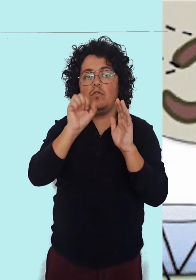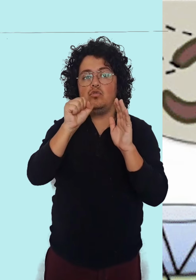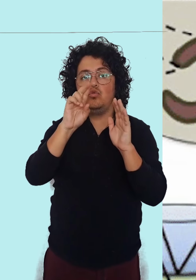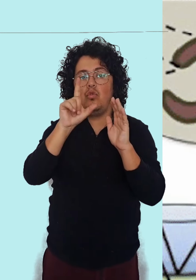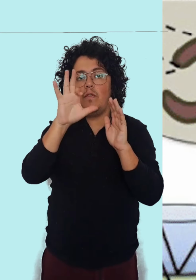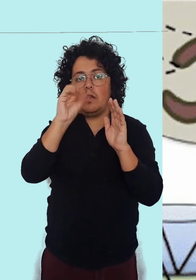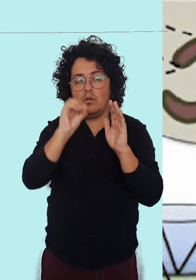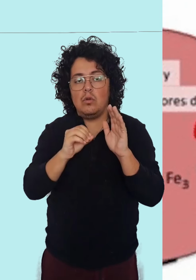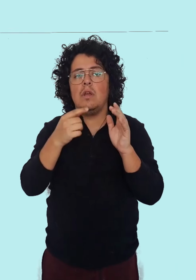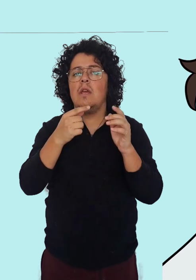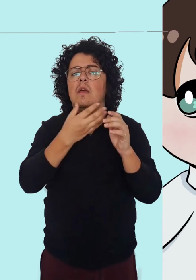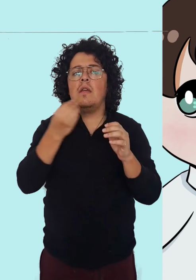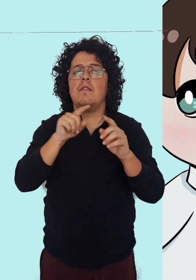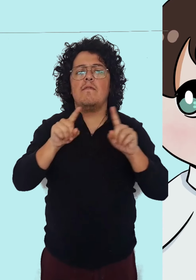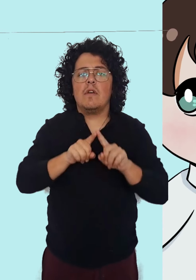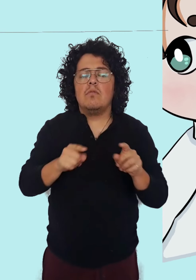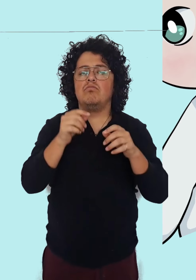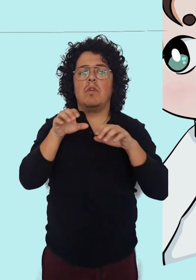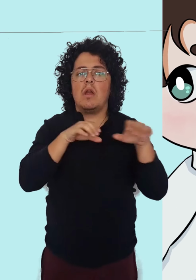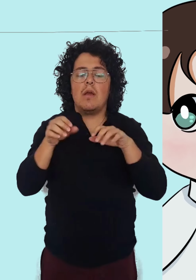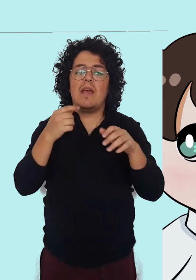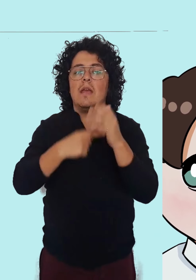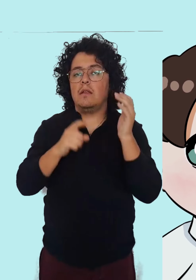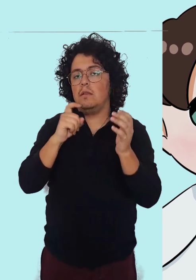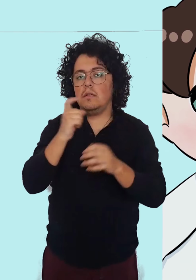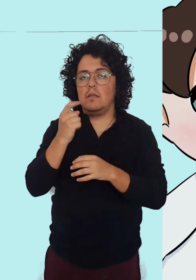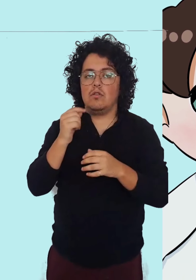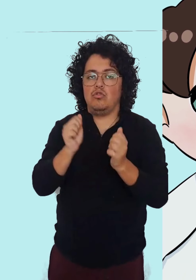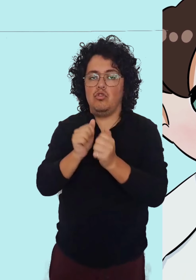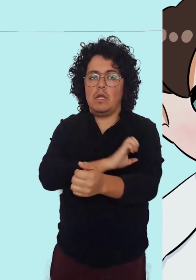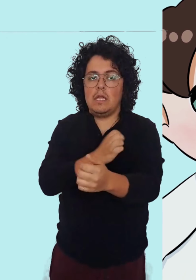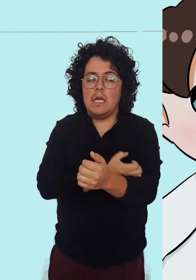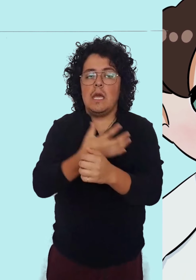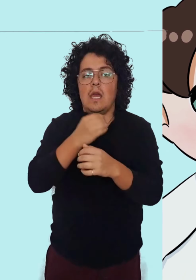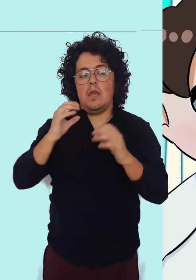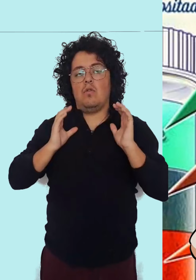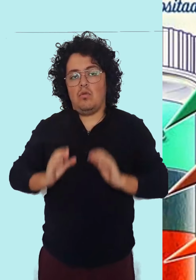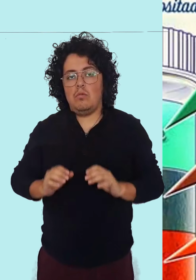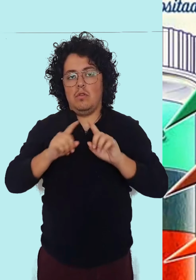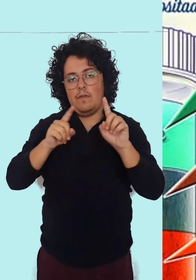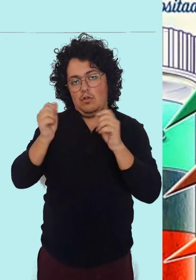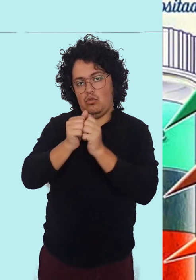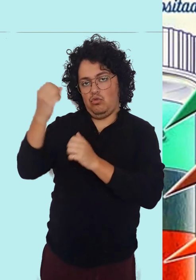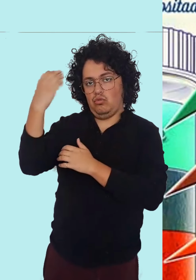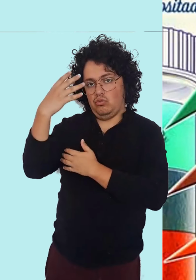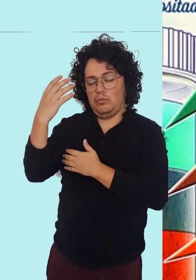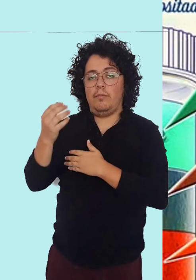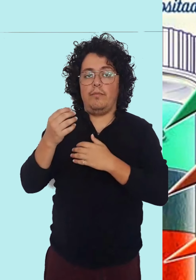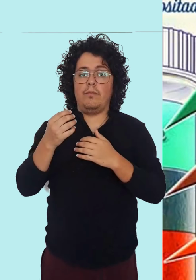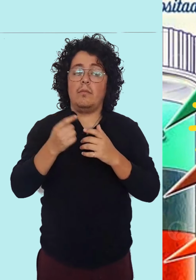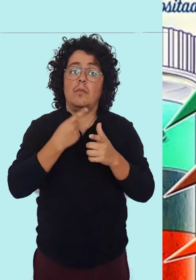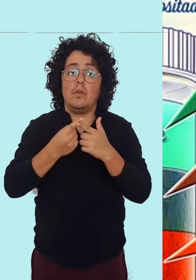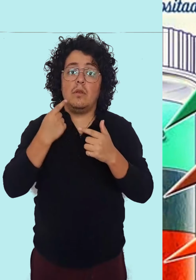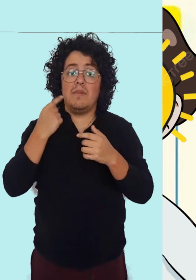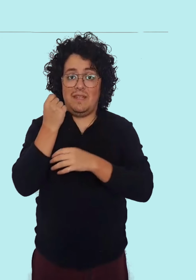y quimiotrotófos, ver sus gradientes físico-químicos en base a su organización de acuerdo con necesidades energéticas, metabólicas